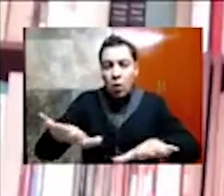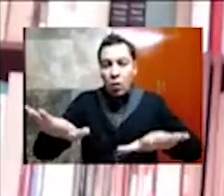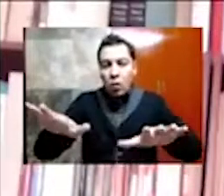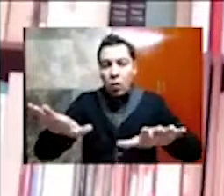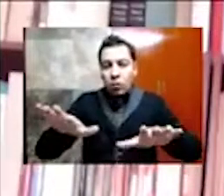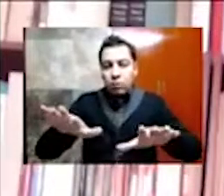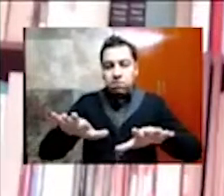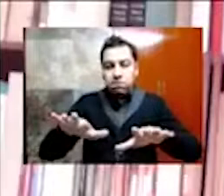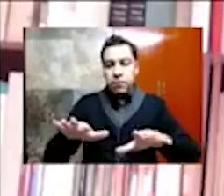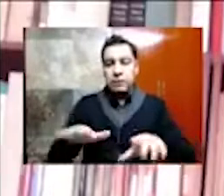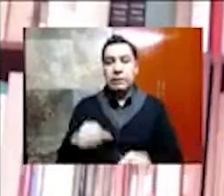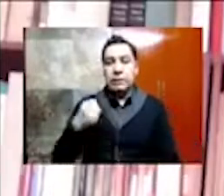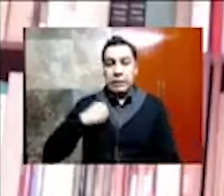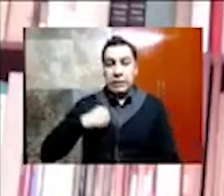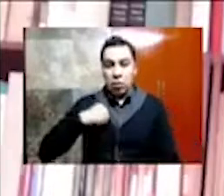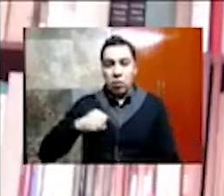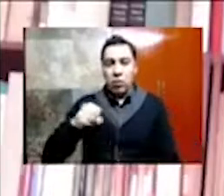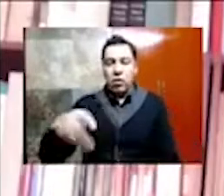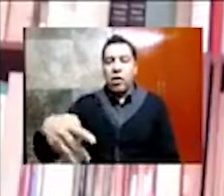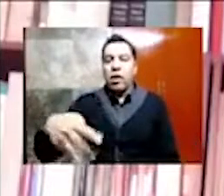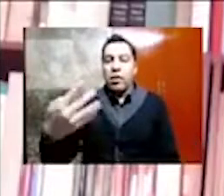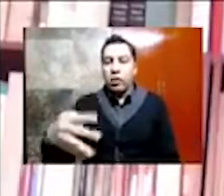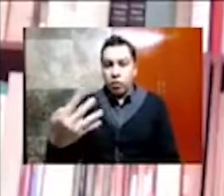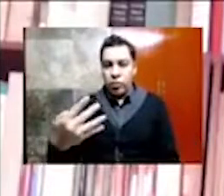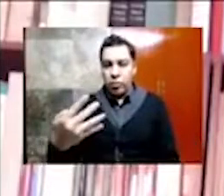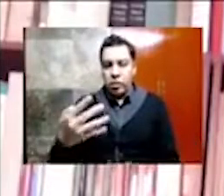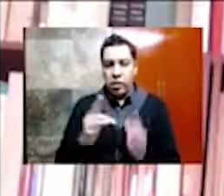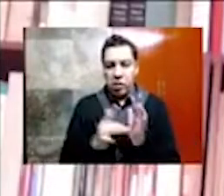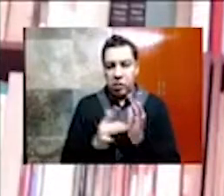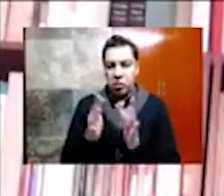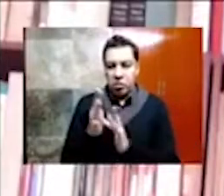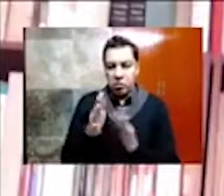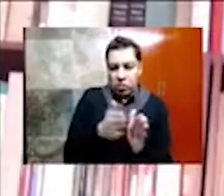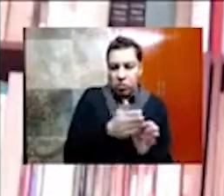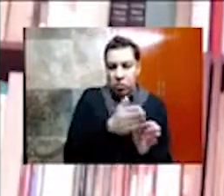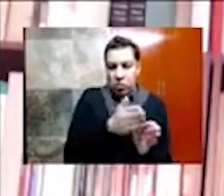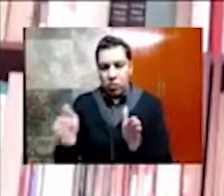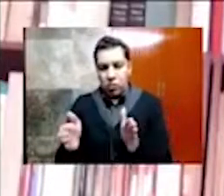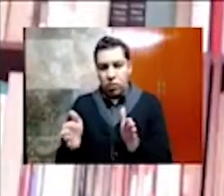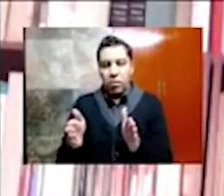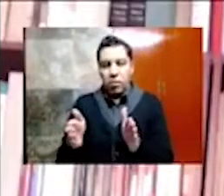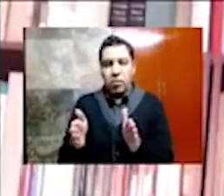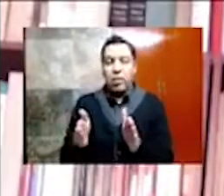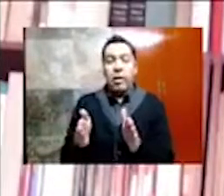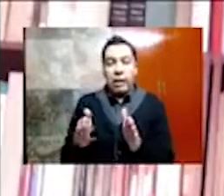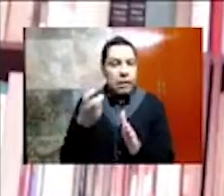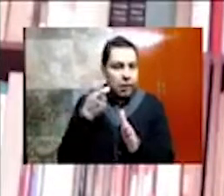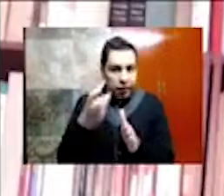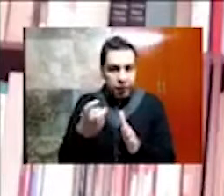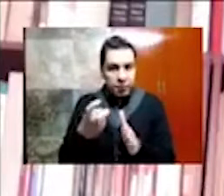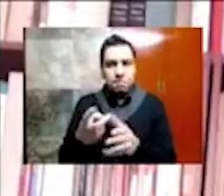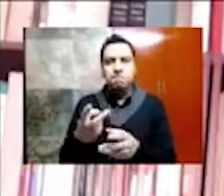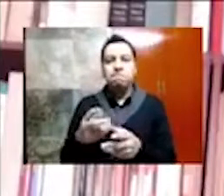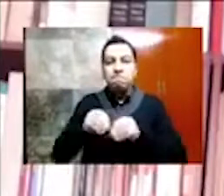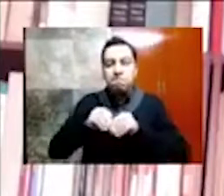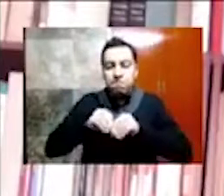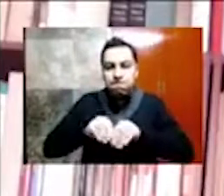era cristiana, una vez que las grandes capitales del centro han cedido su lugar a